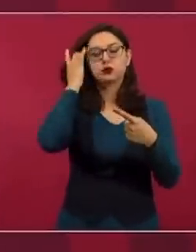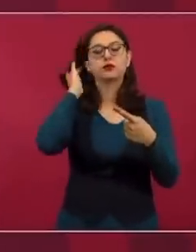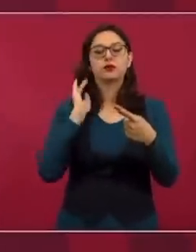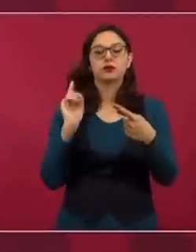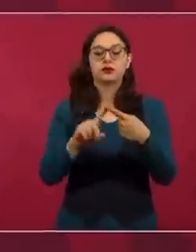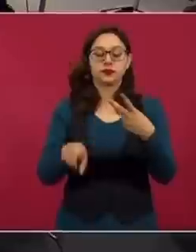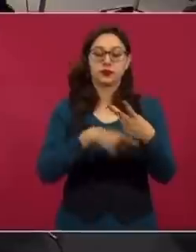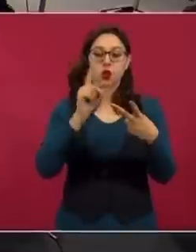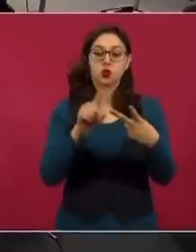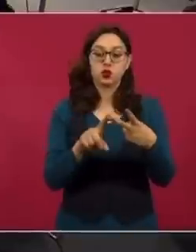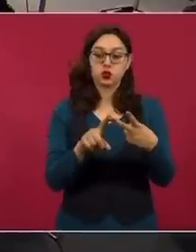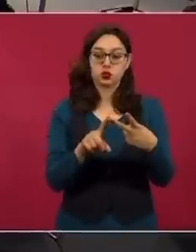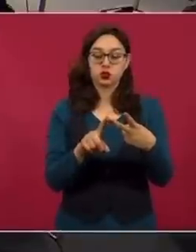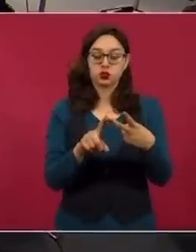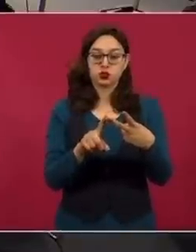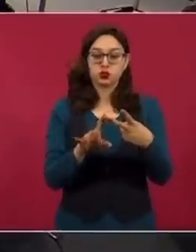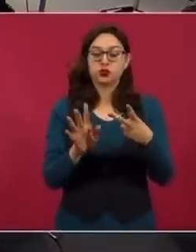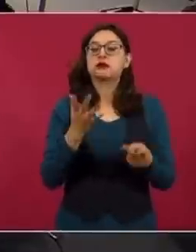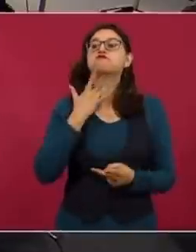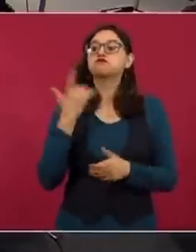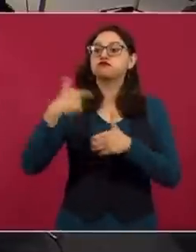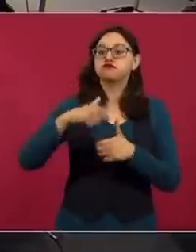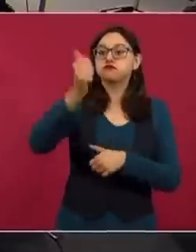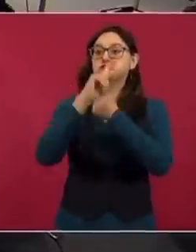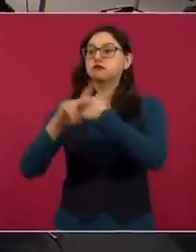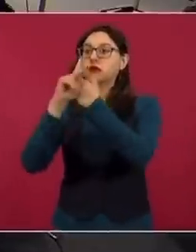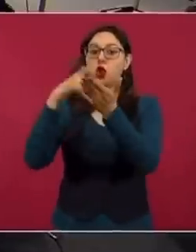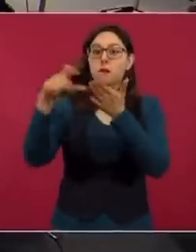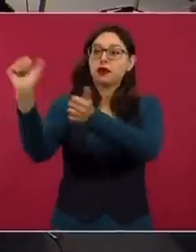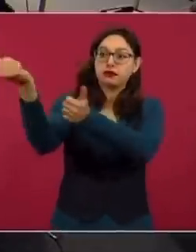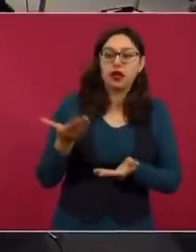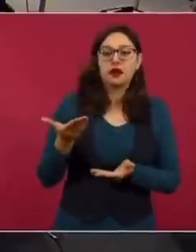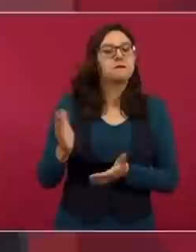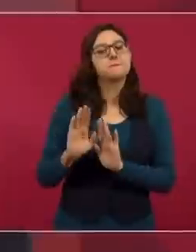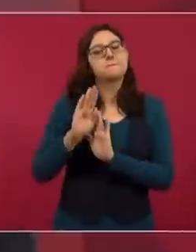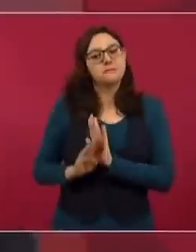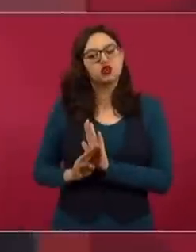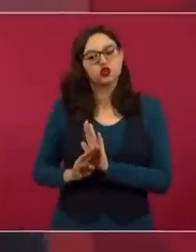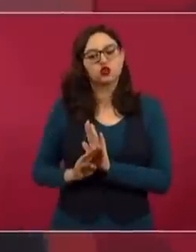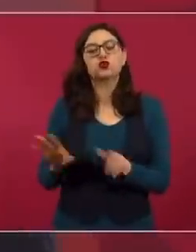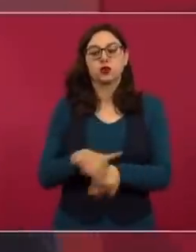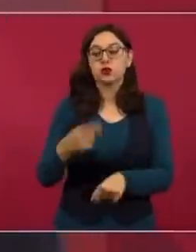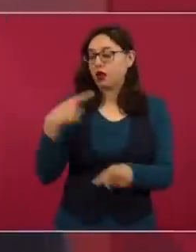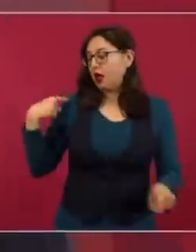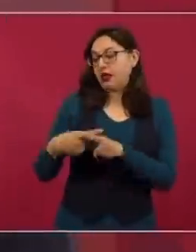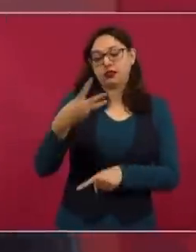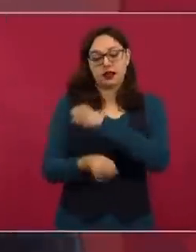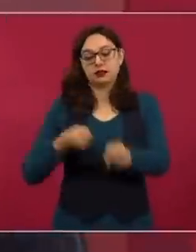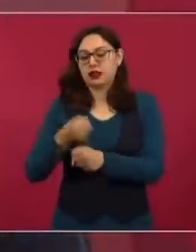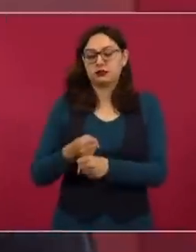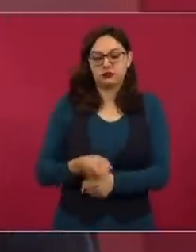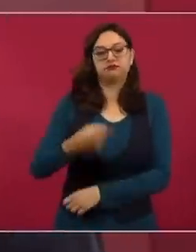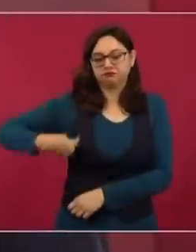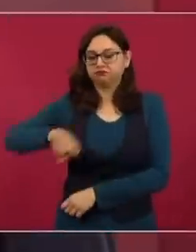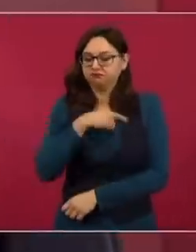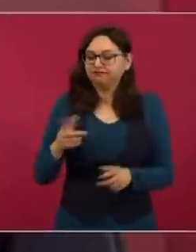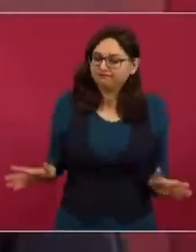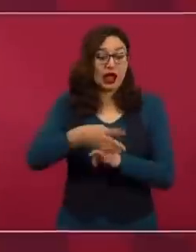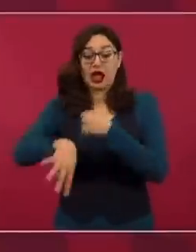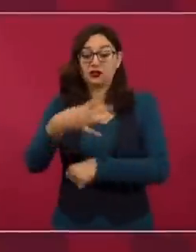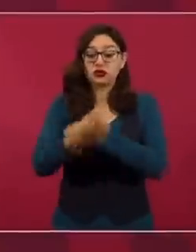segundo es que ya somos más autosuficientes, porque desde que llegamos nos dedicamos a rescatar a